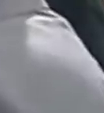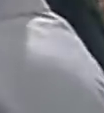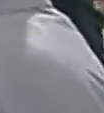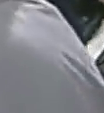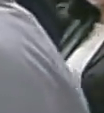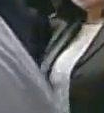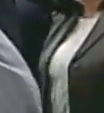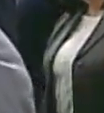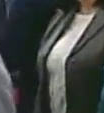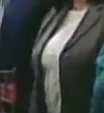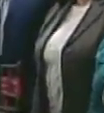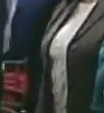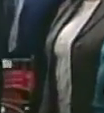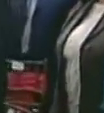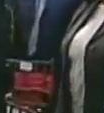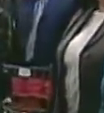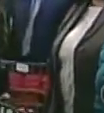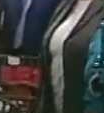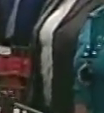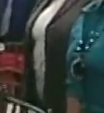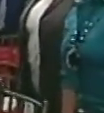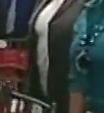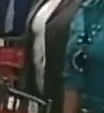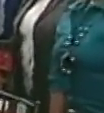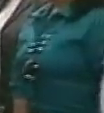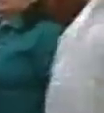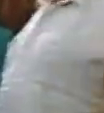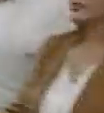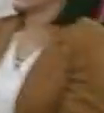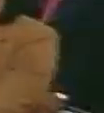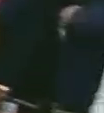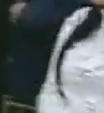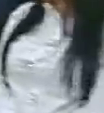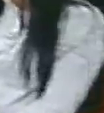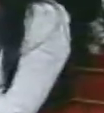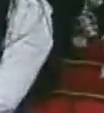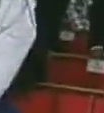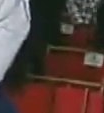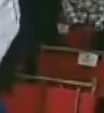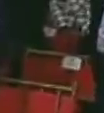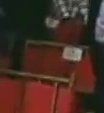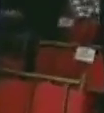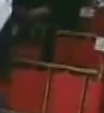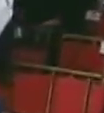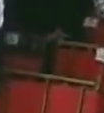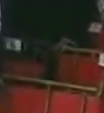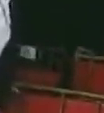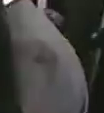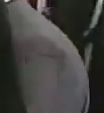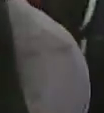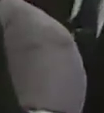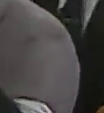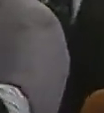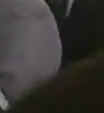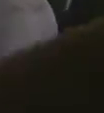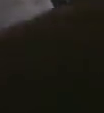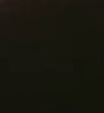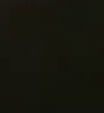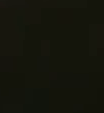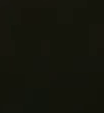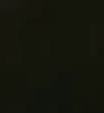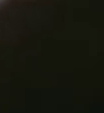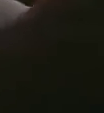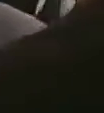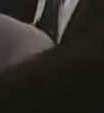el jefe de Estado. Recordemos que uno de los llamados más contundentes que ha hecho el presidente de la República Bolivariana de Venezuela, Nicolás